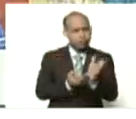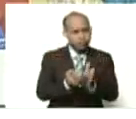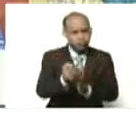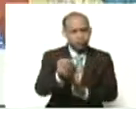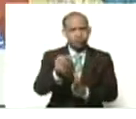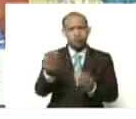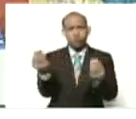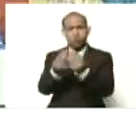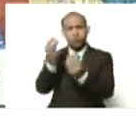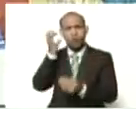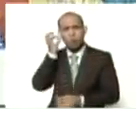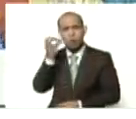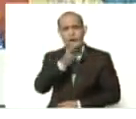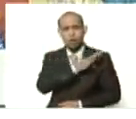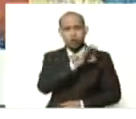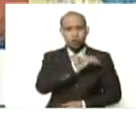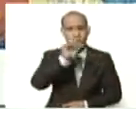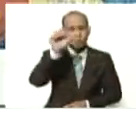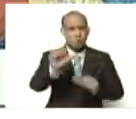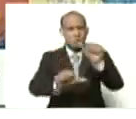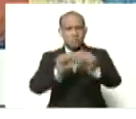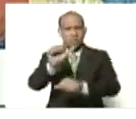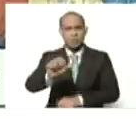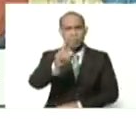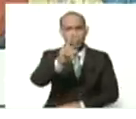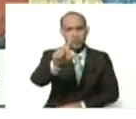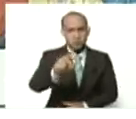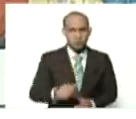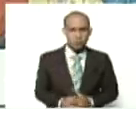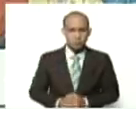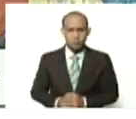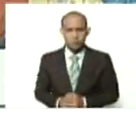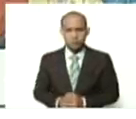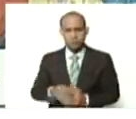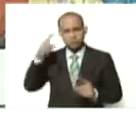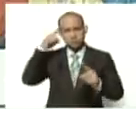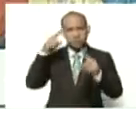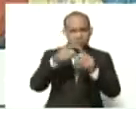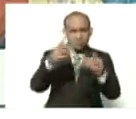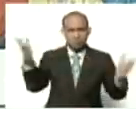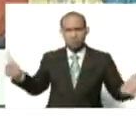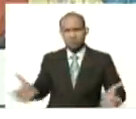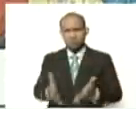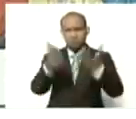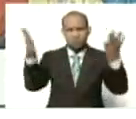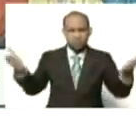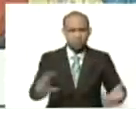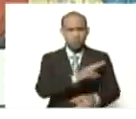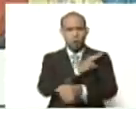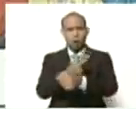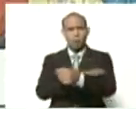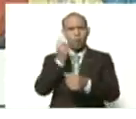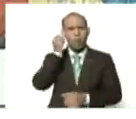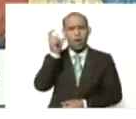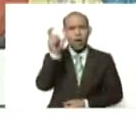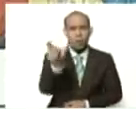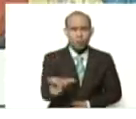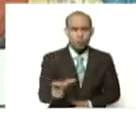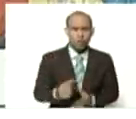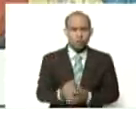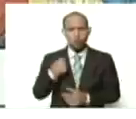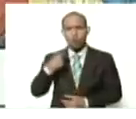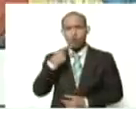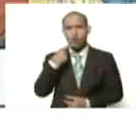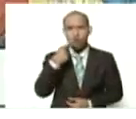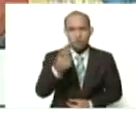feminismo socialista del siglo XXI, para colocar, empoderar a la mujer. Yo lo decía el viernes,